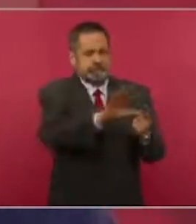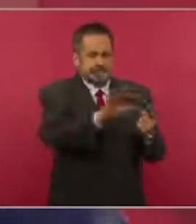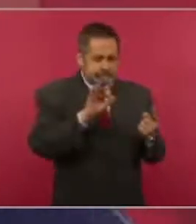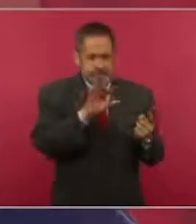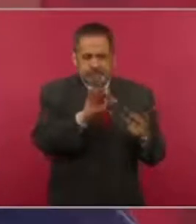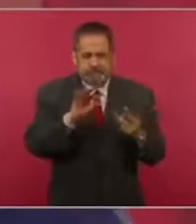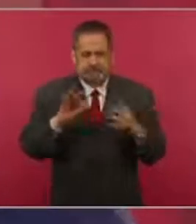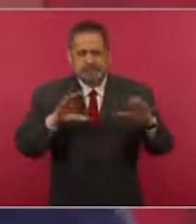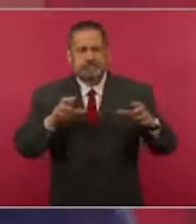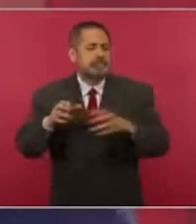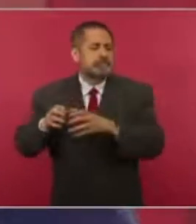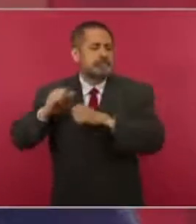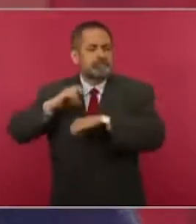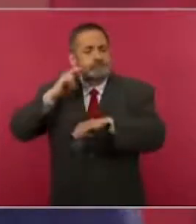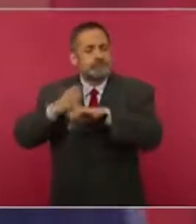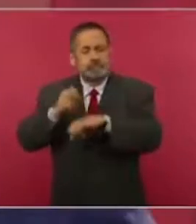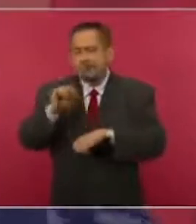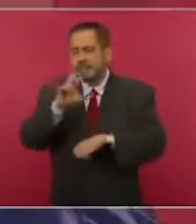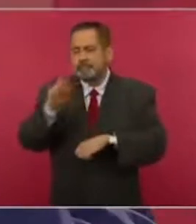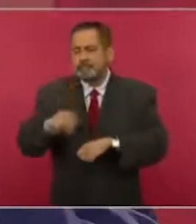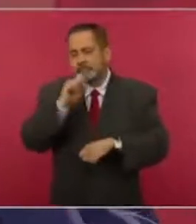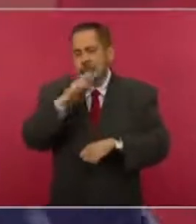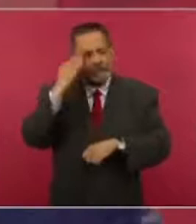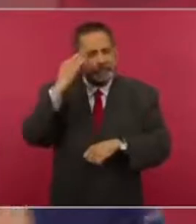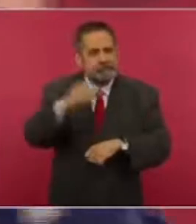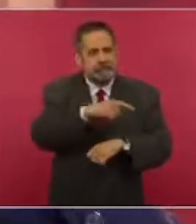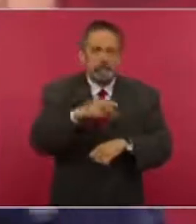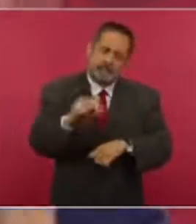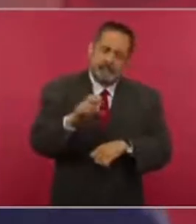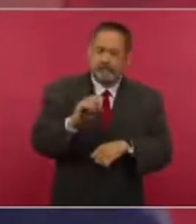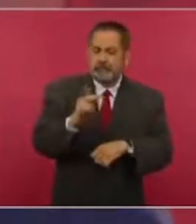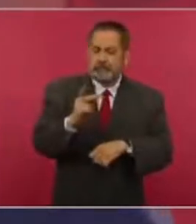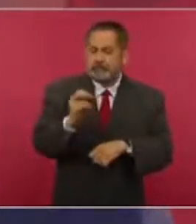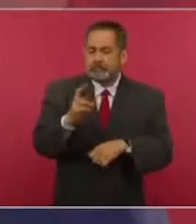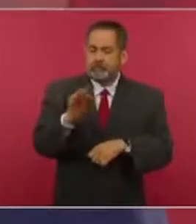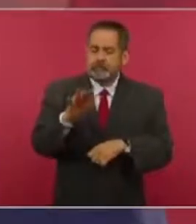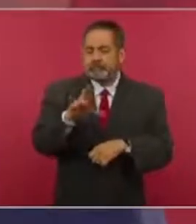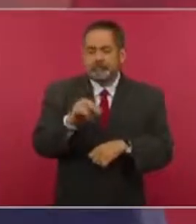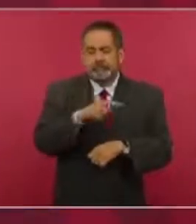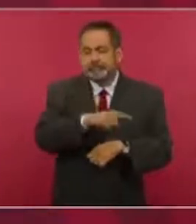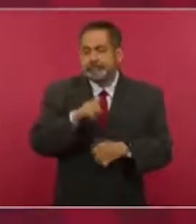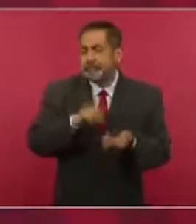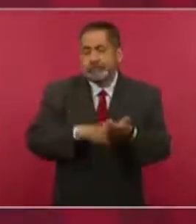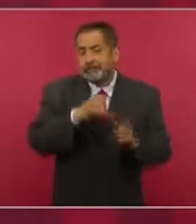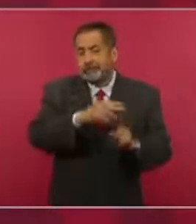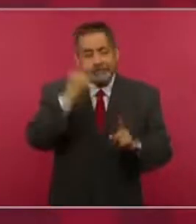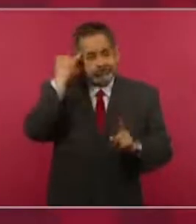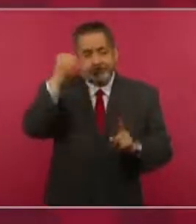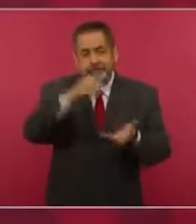neoporfirista. Esa es su concepción, esa es su mentalidad.